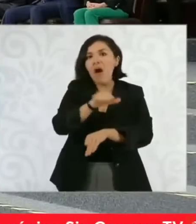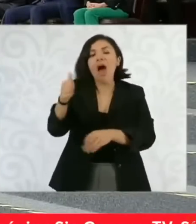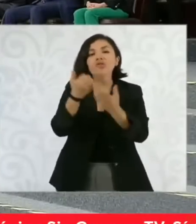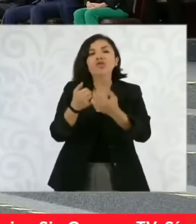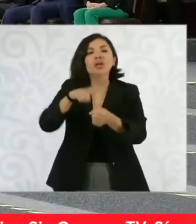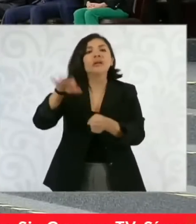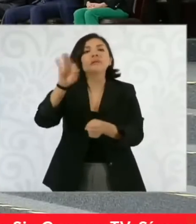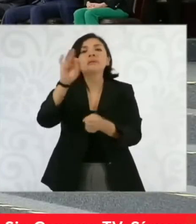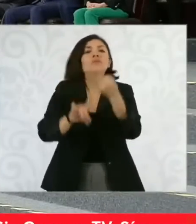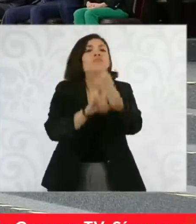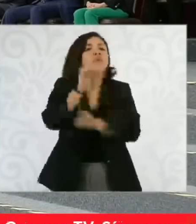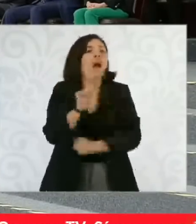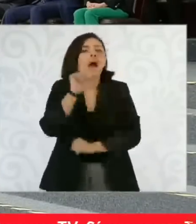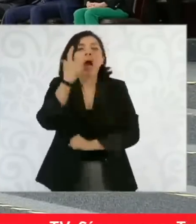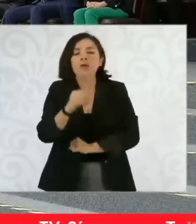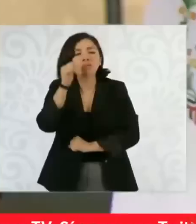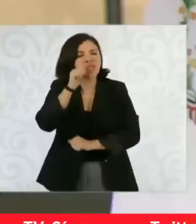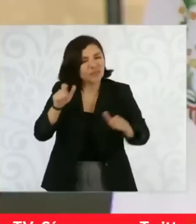de situaciones.